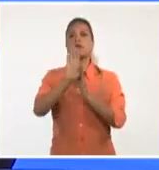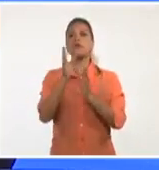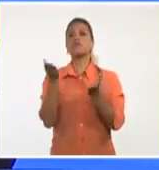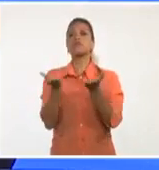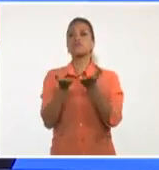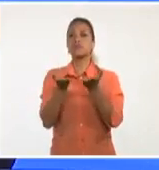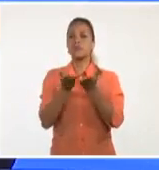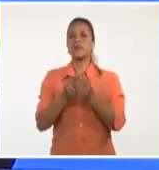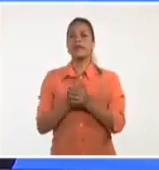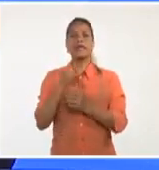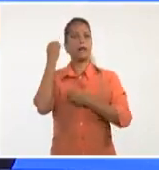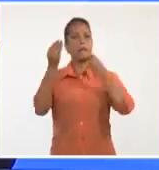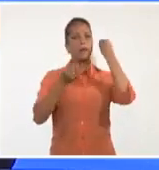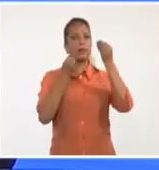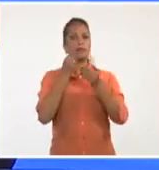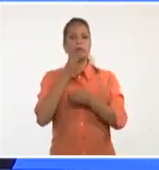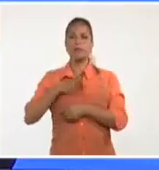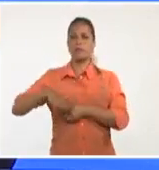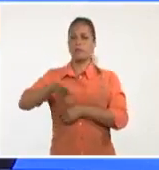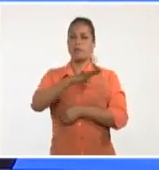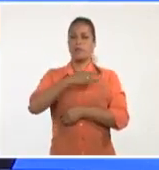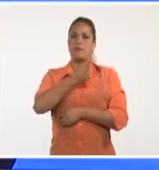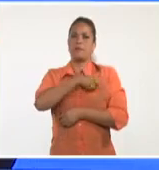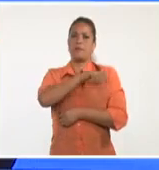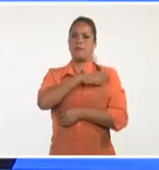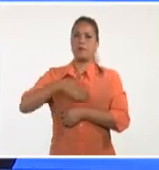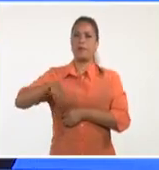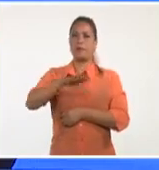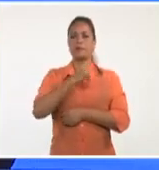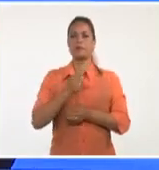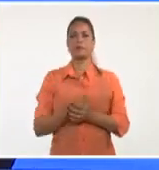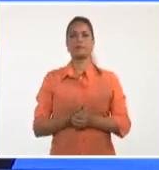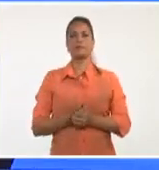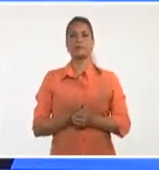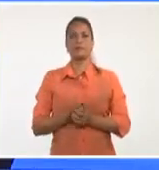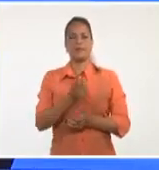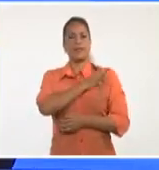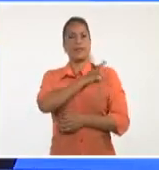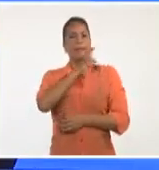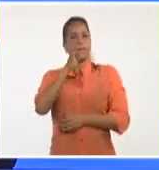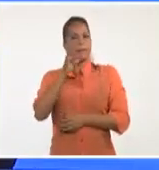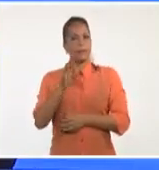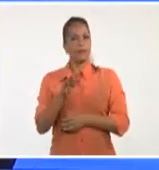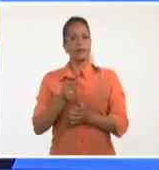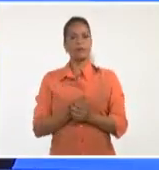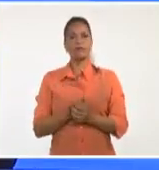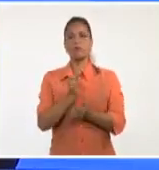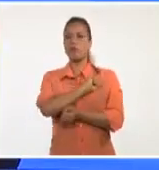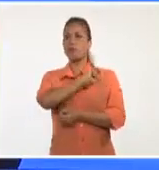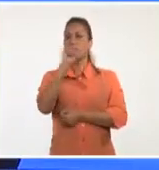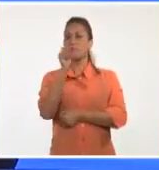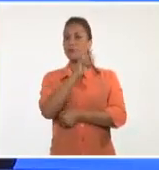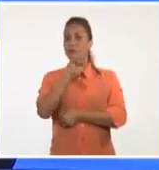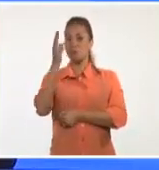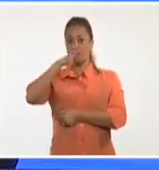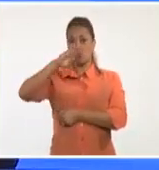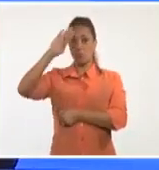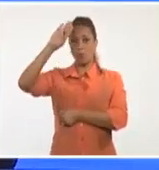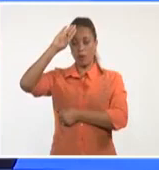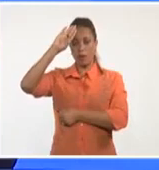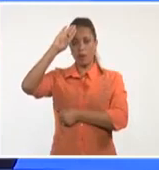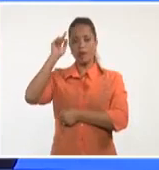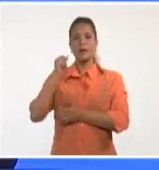preocupación por el bienestar de nuestros pueblos. Distinguidos invitados, con el triunfo de la Revolución Cubana se